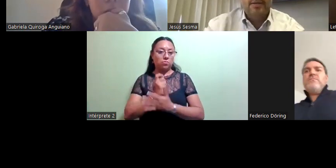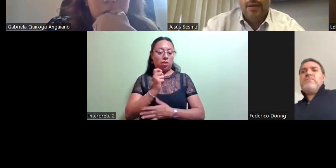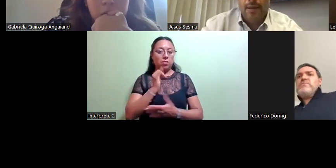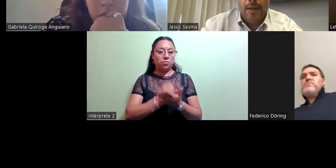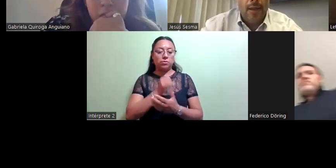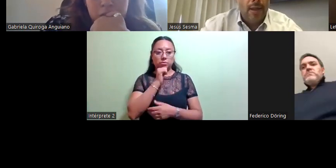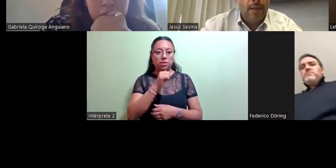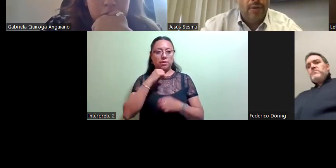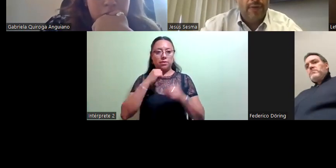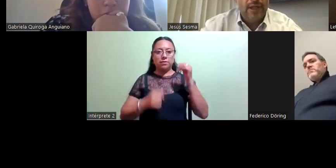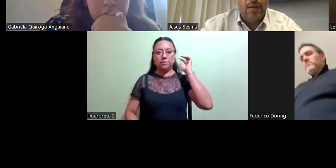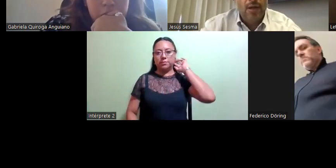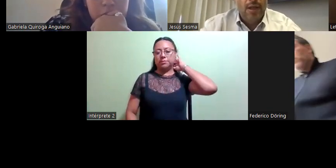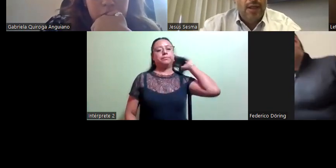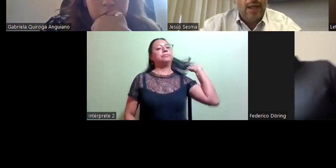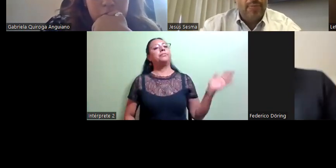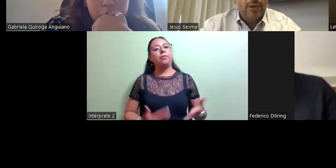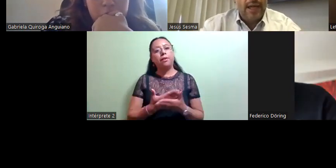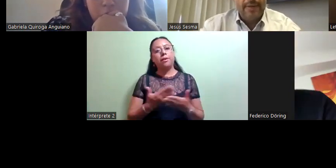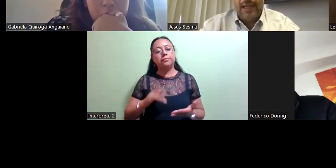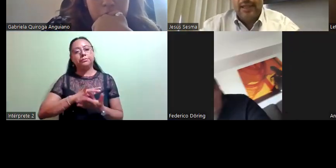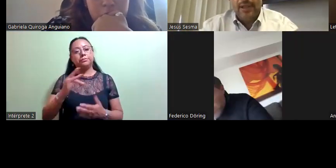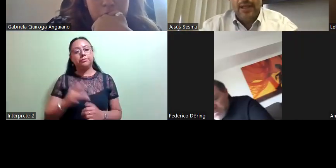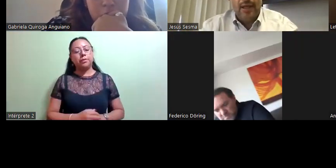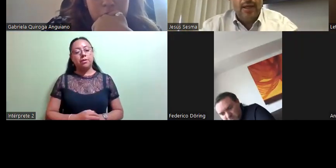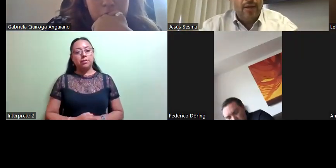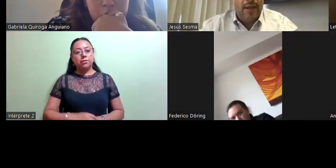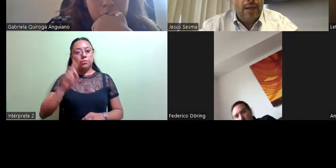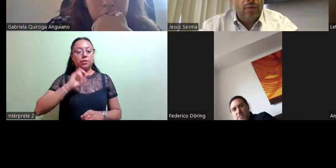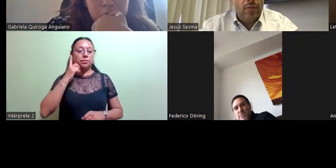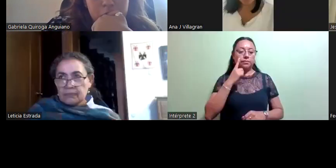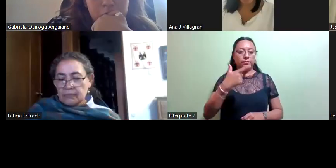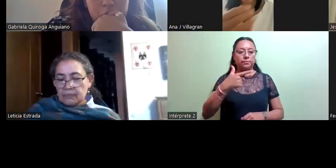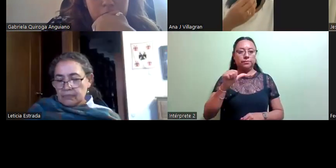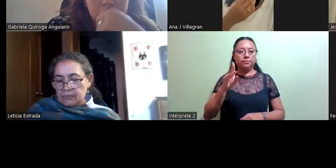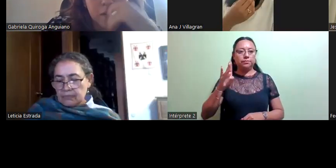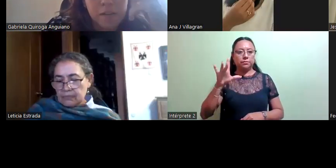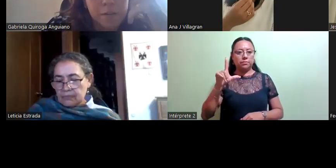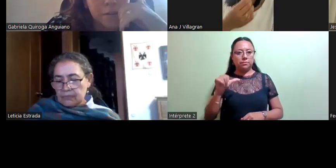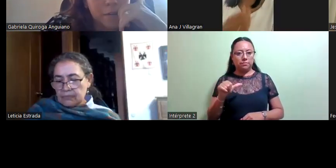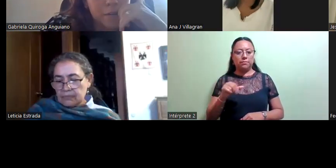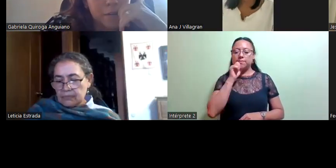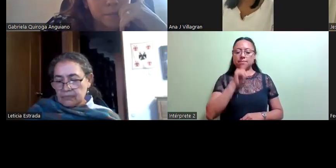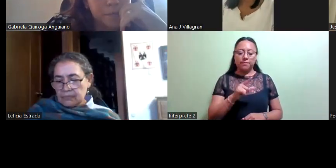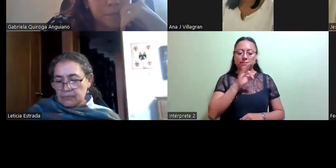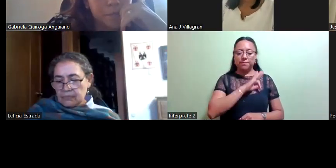Gracias, diputado Federico. La diputada Gabriela también tiene el uso de palabra.